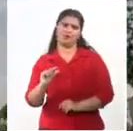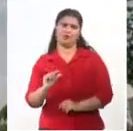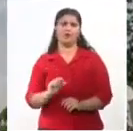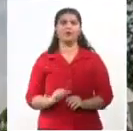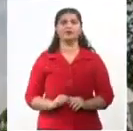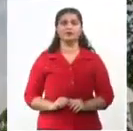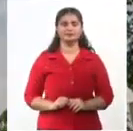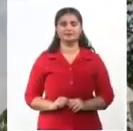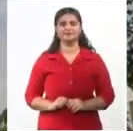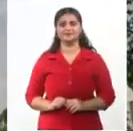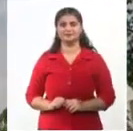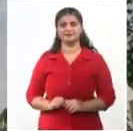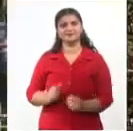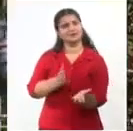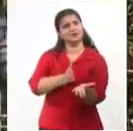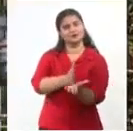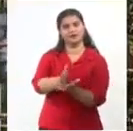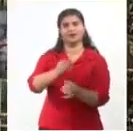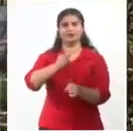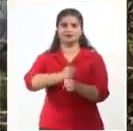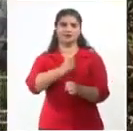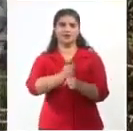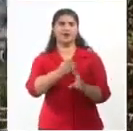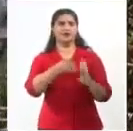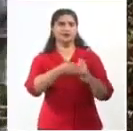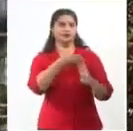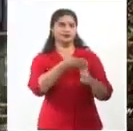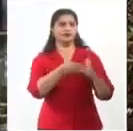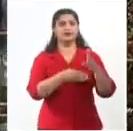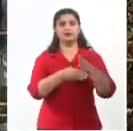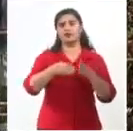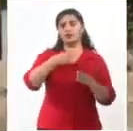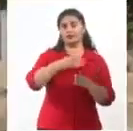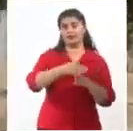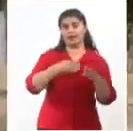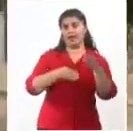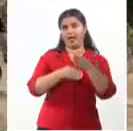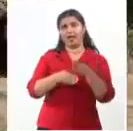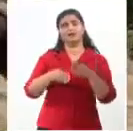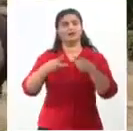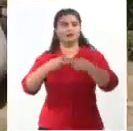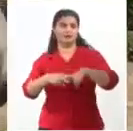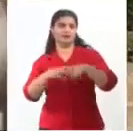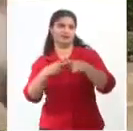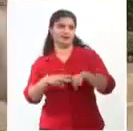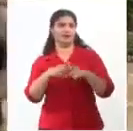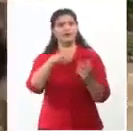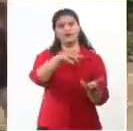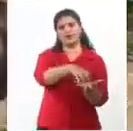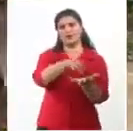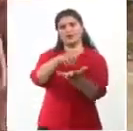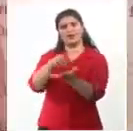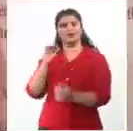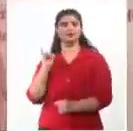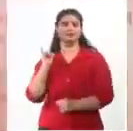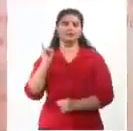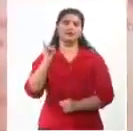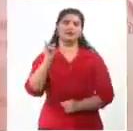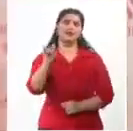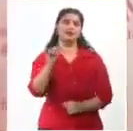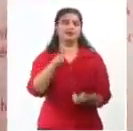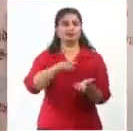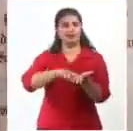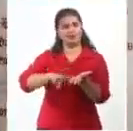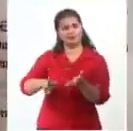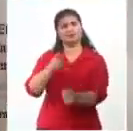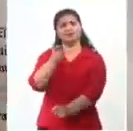Tampoco se detuvo la reparación de hospitales y consultorios médicos, aún en los lugares más distantes de la provincia, o la formación